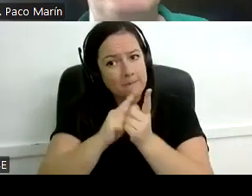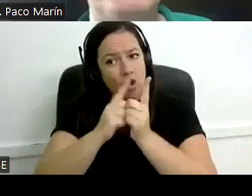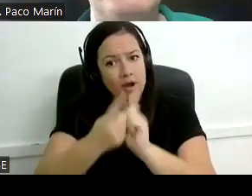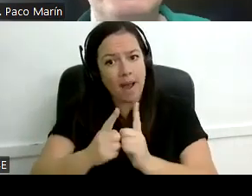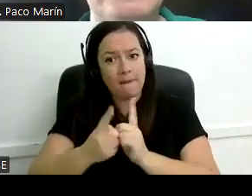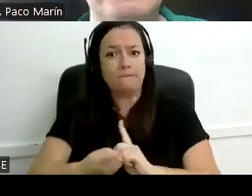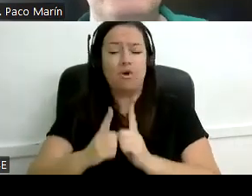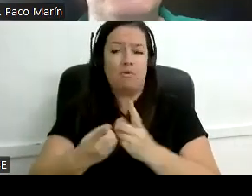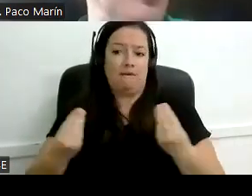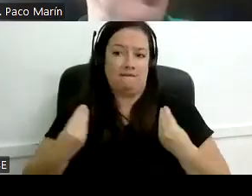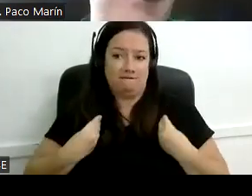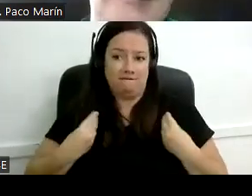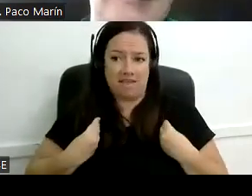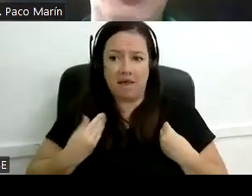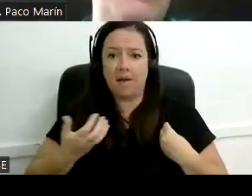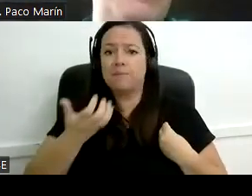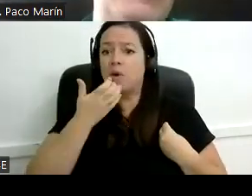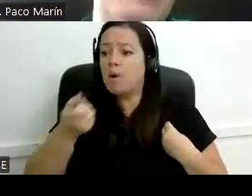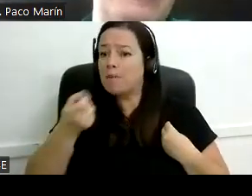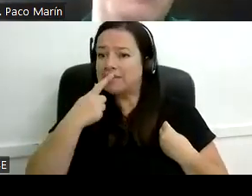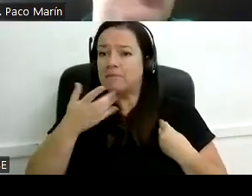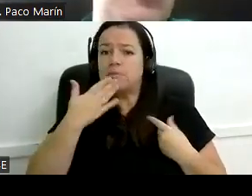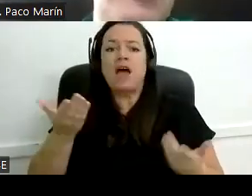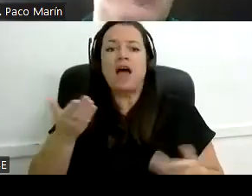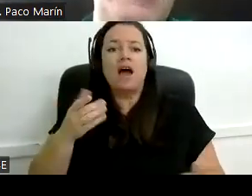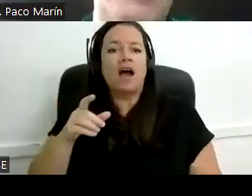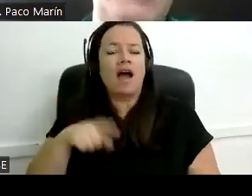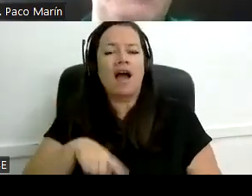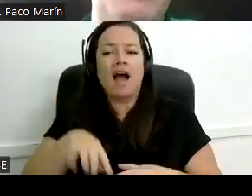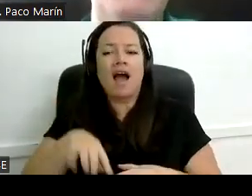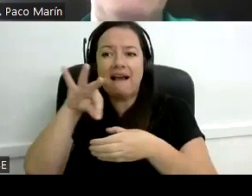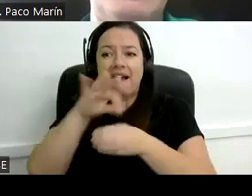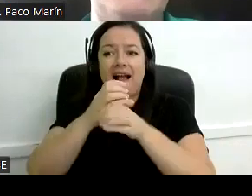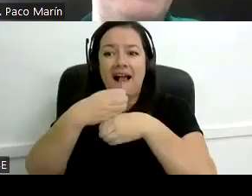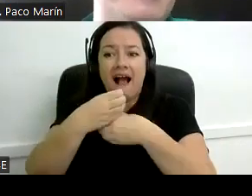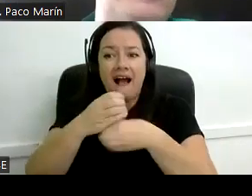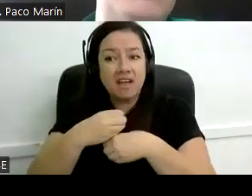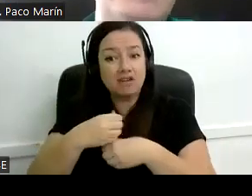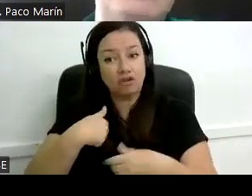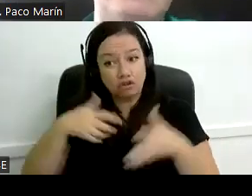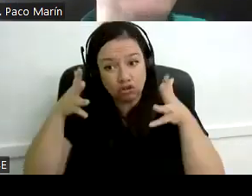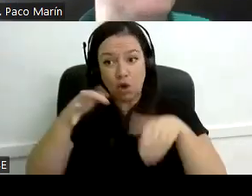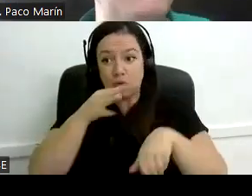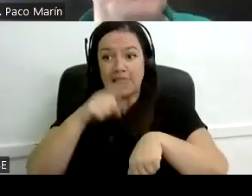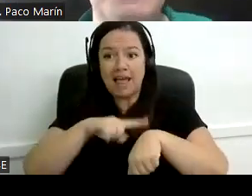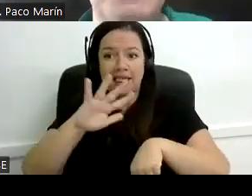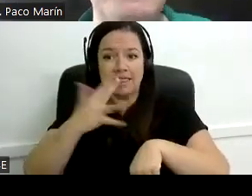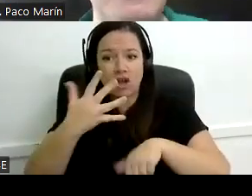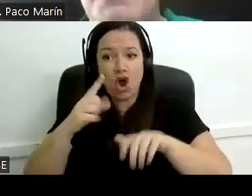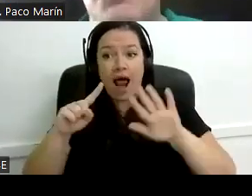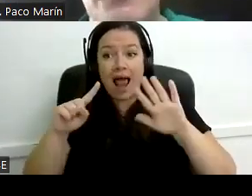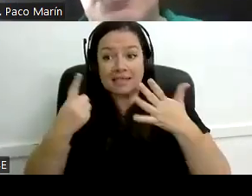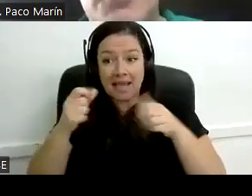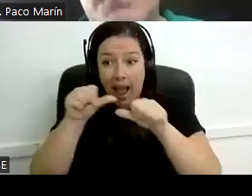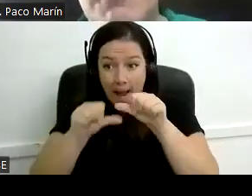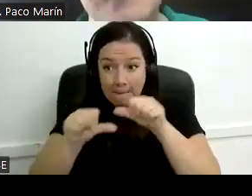estilo de vida, no tomar excitantes, por ejemplo, no tomar el café. Yo siempre digo que a partir de las 5 o las 6 de la tarde, si me tomo un café, a